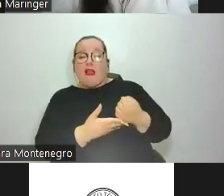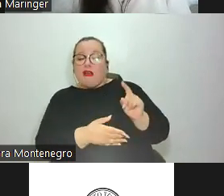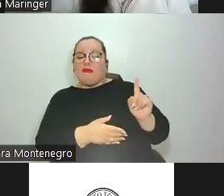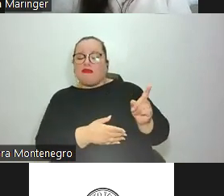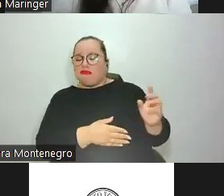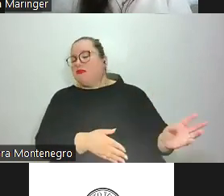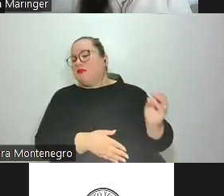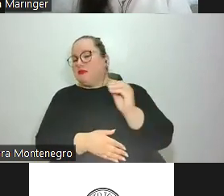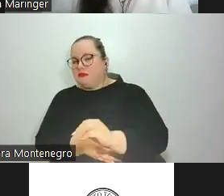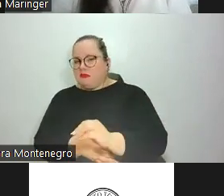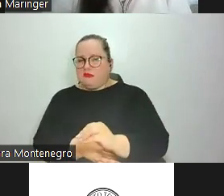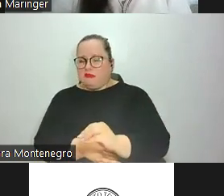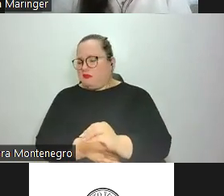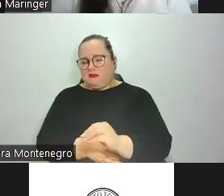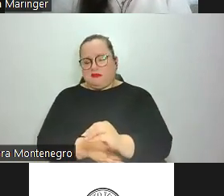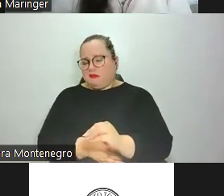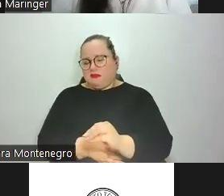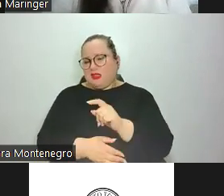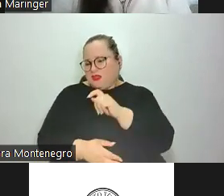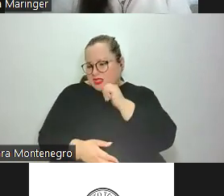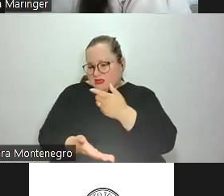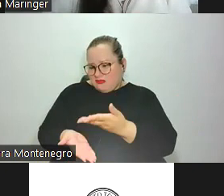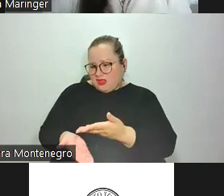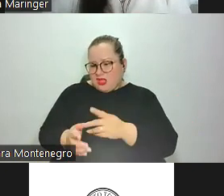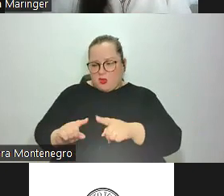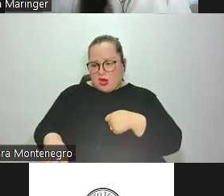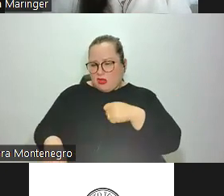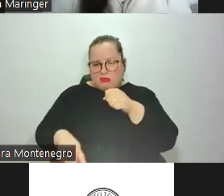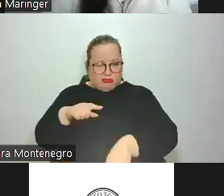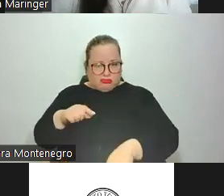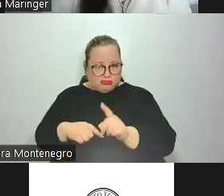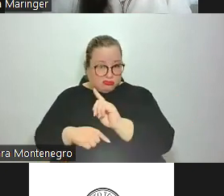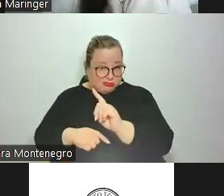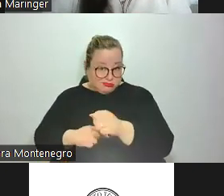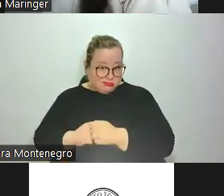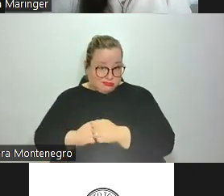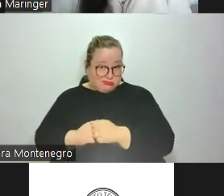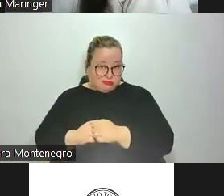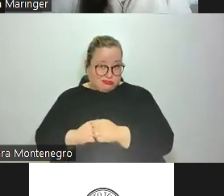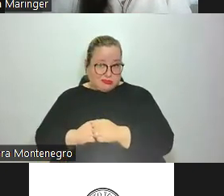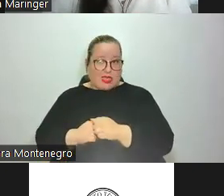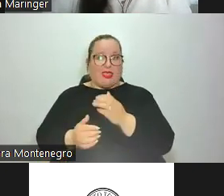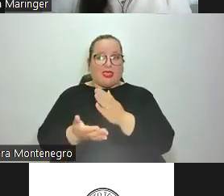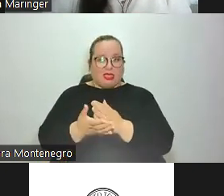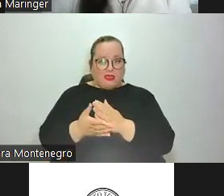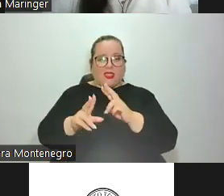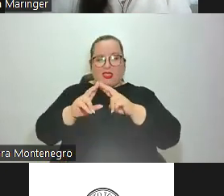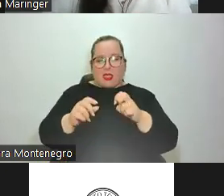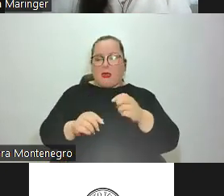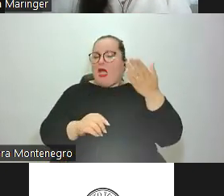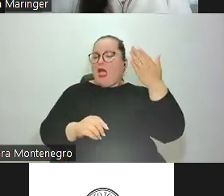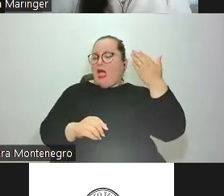lugar por recomendación no significa que vayas a quedar en el trabajo. Así que ahí yo creo que iría derribando ese mito que